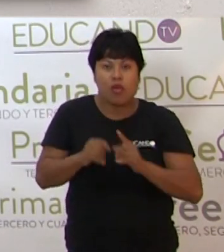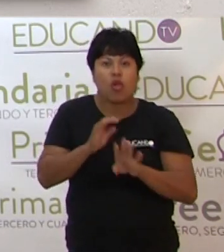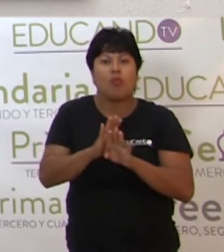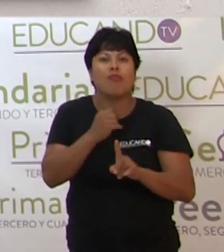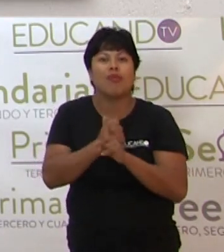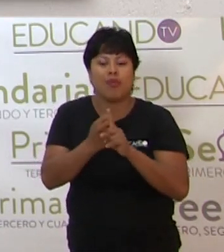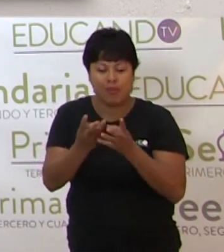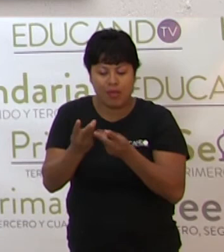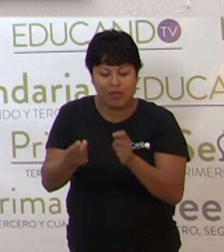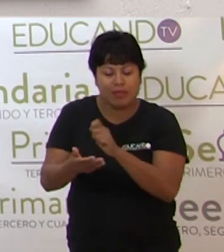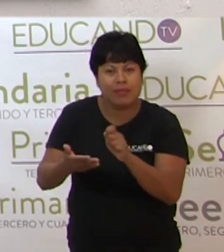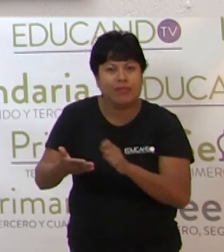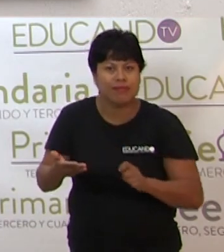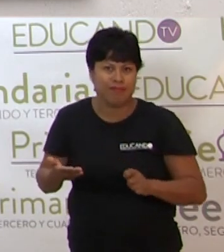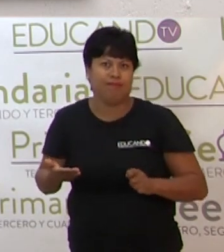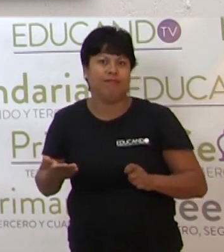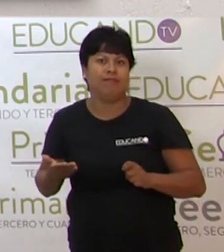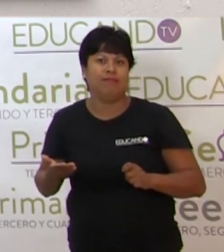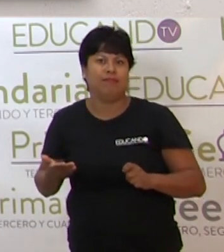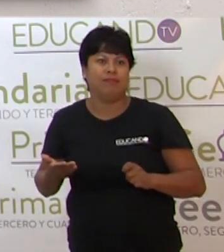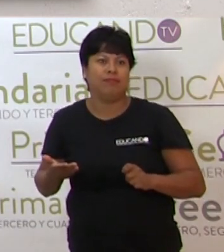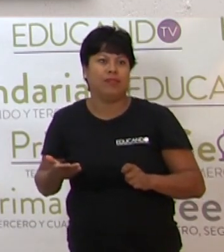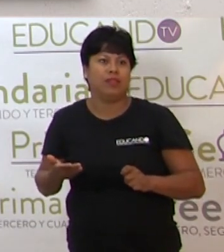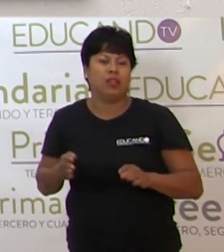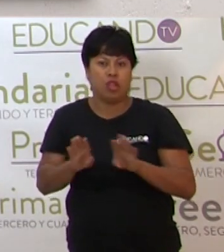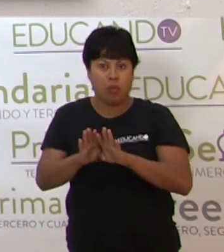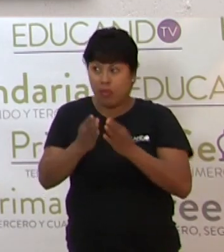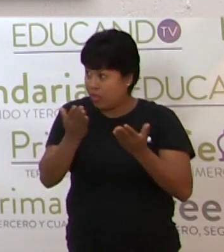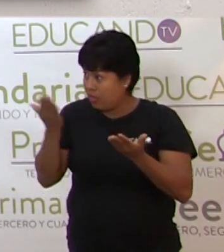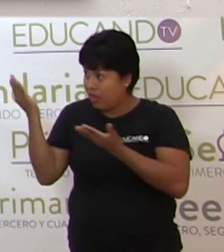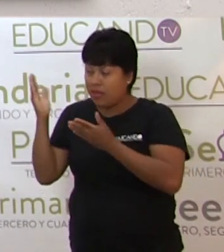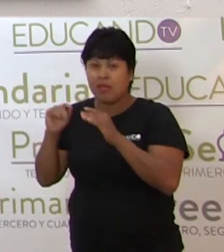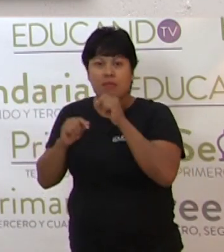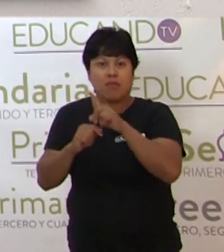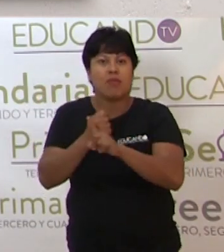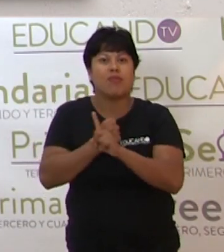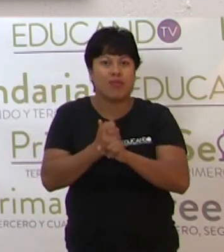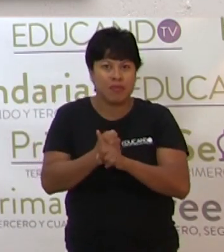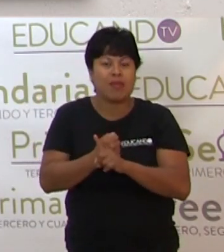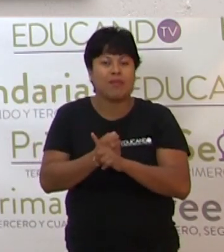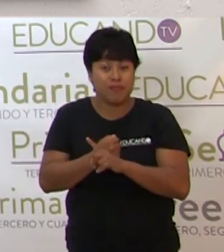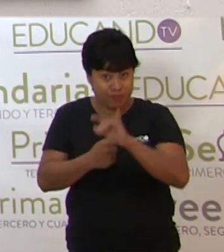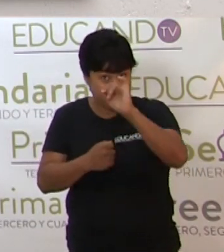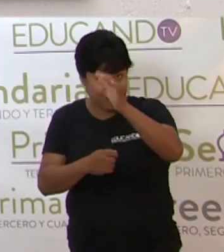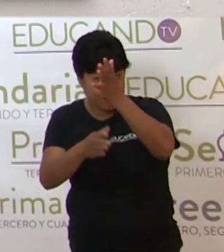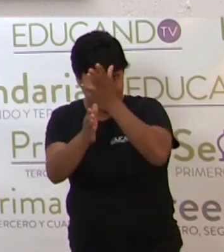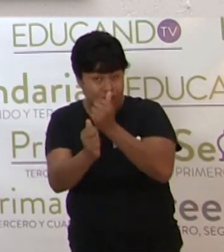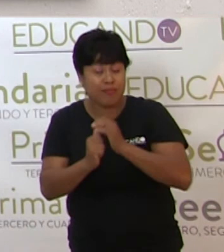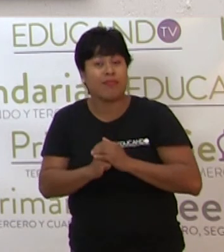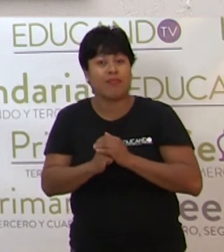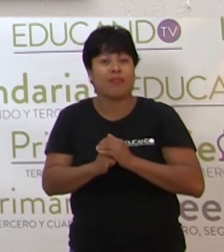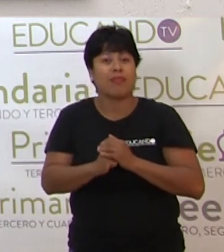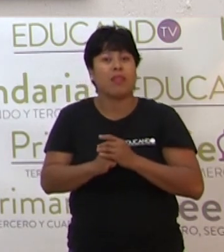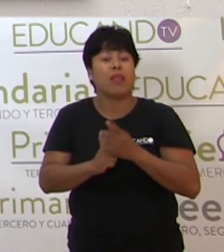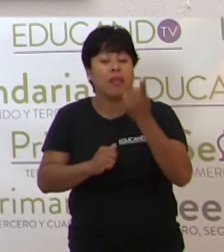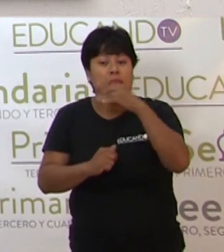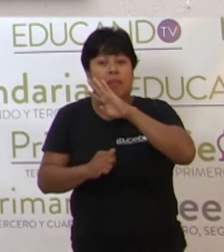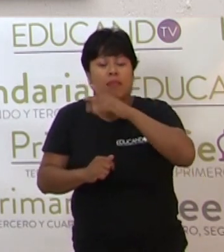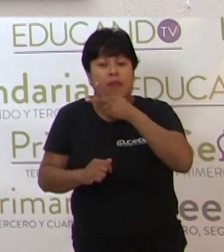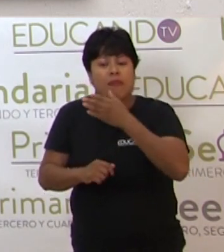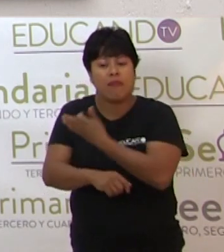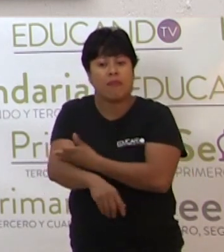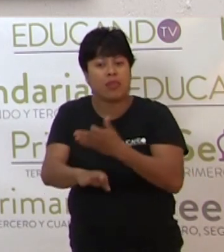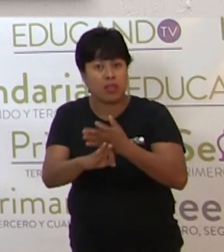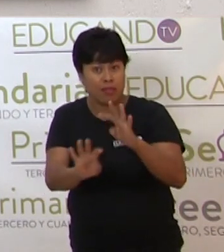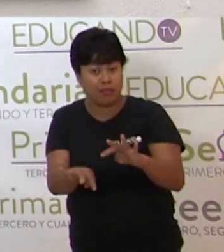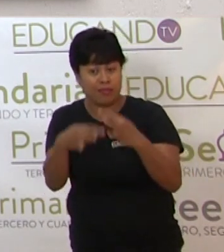un problema, como este tipo de problema, ¿sí? ¿Estamos de acuerdo? ¿Sí? Padre de familia que nos